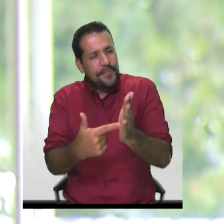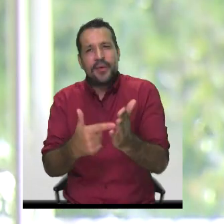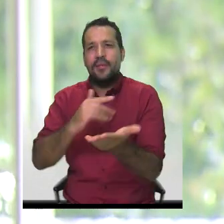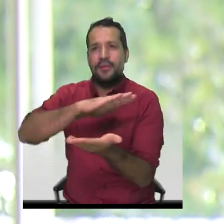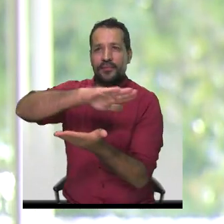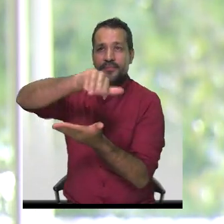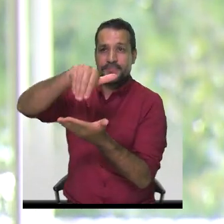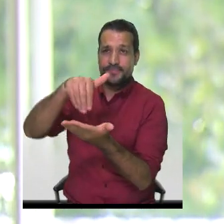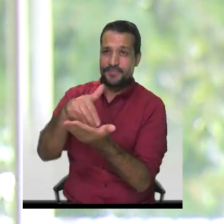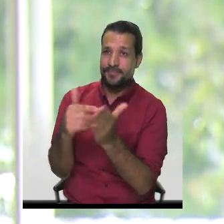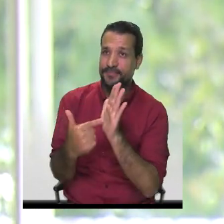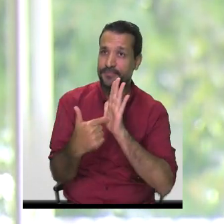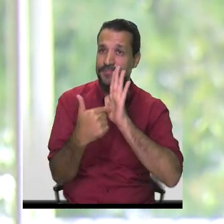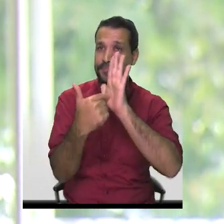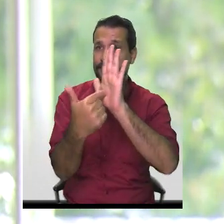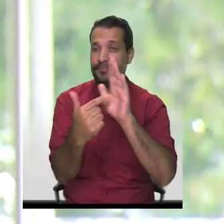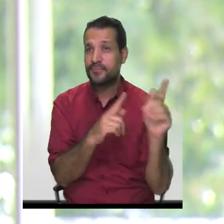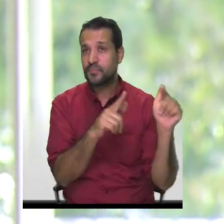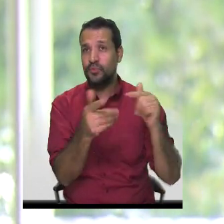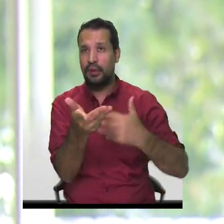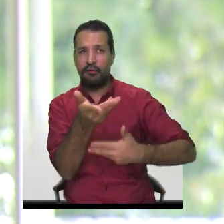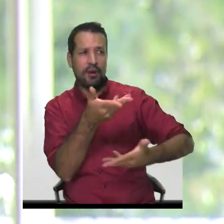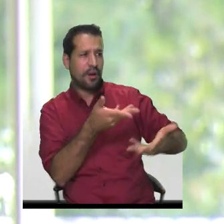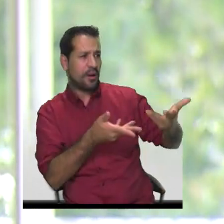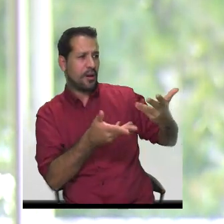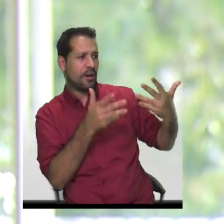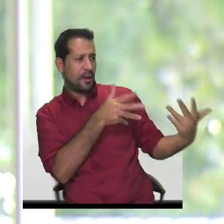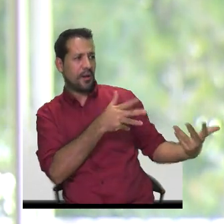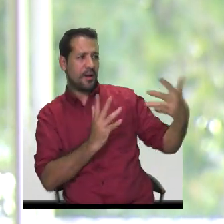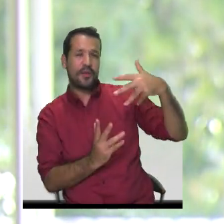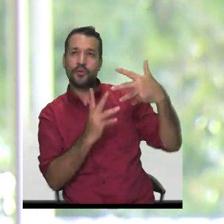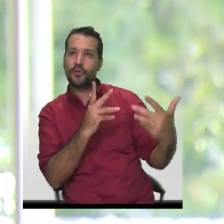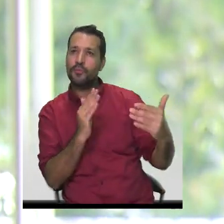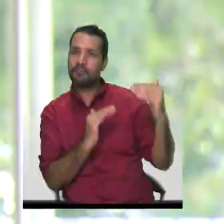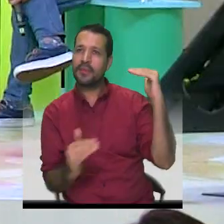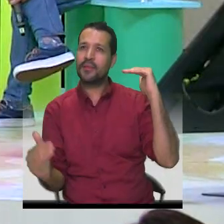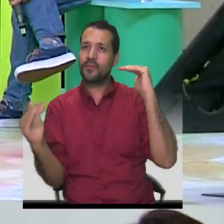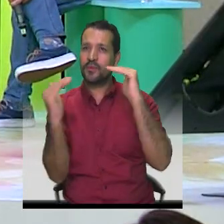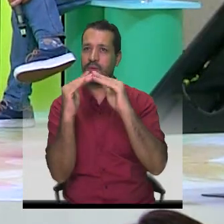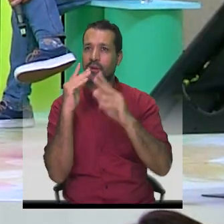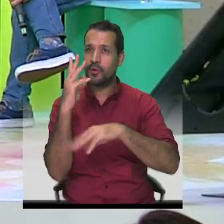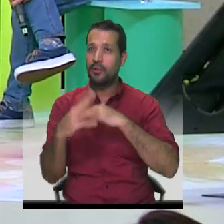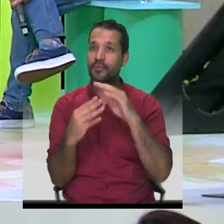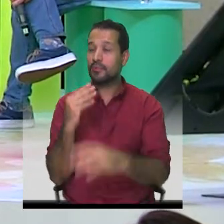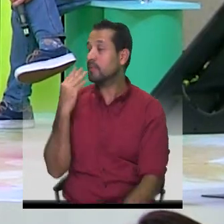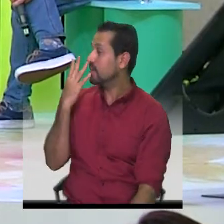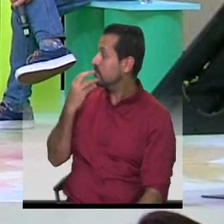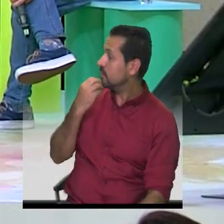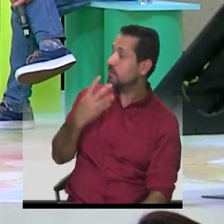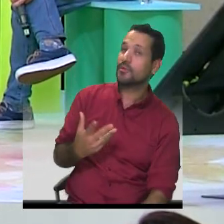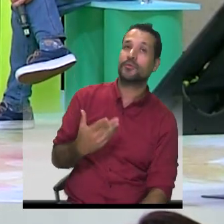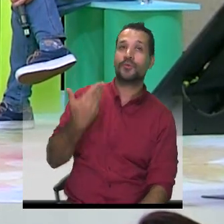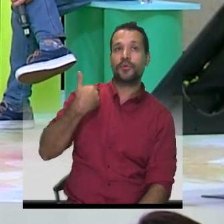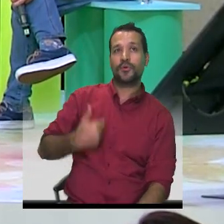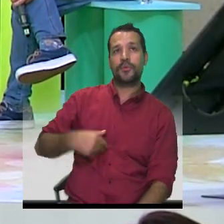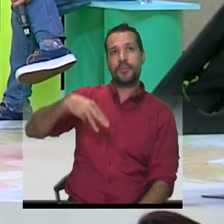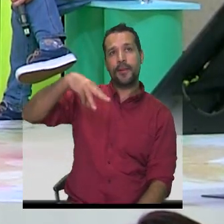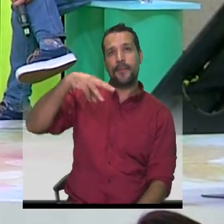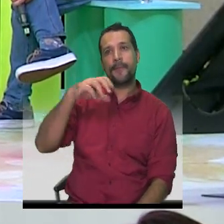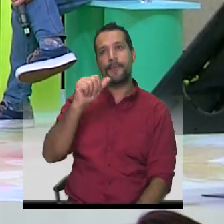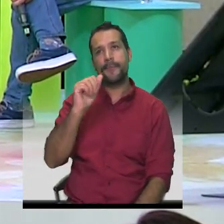poder también construir una relación más equitativa con el mundo. Qué bonito. Bueno, yo me llamo Mateo